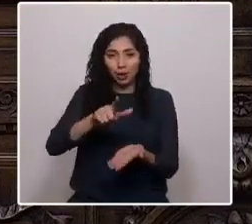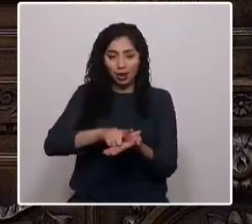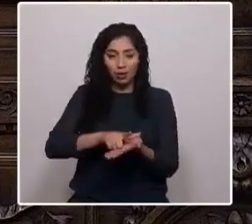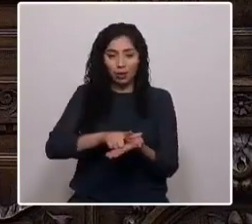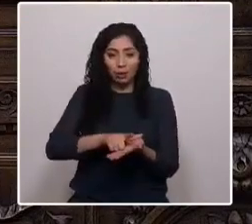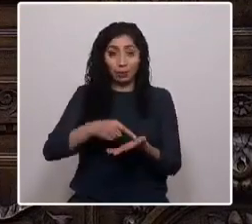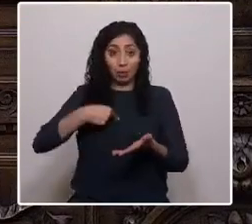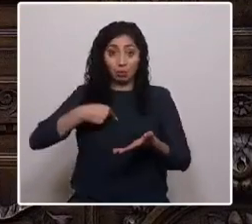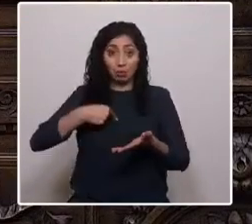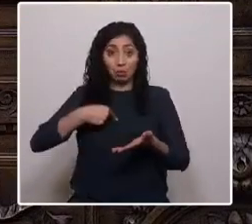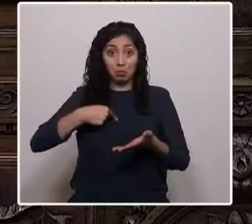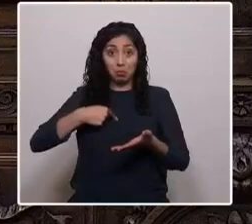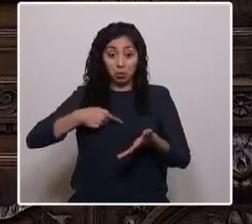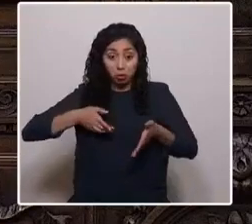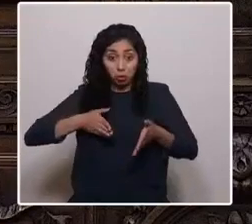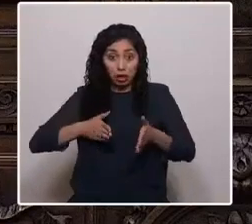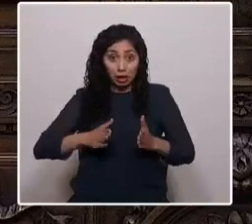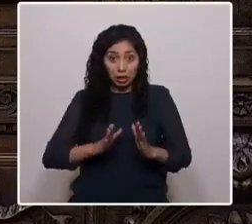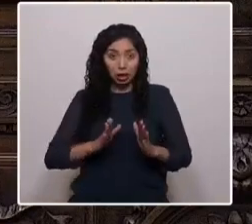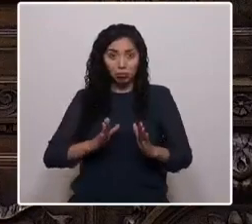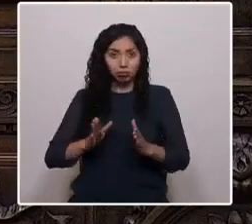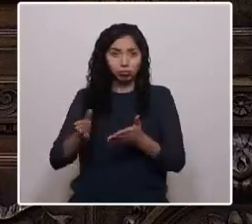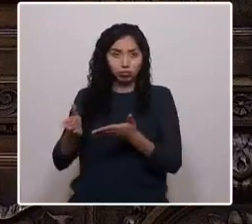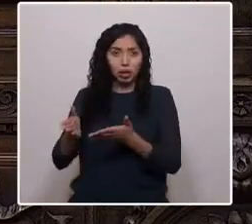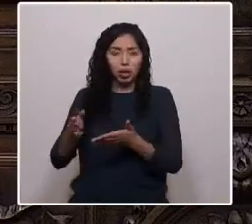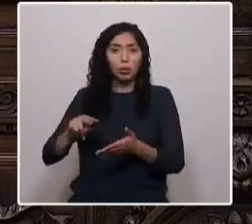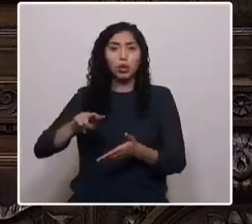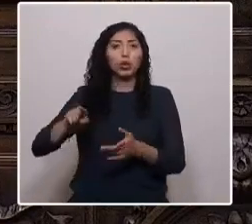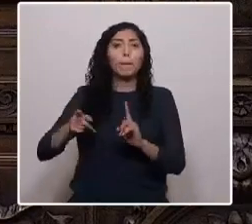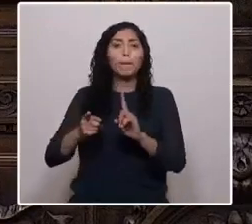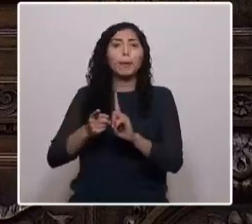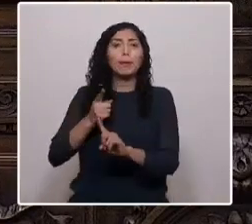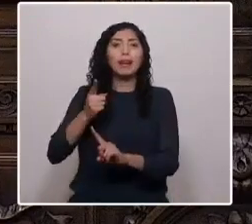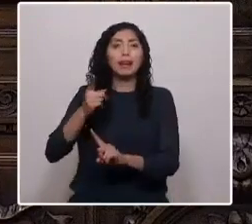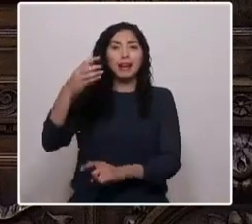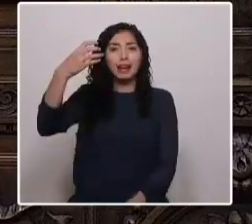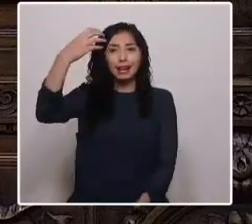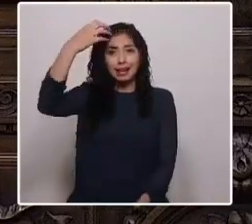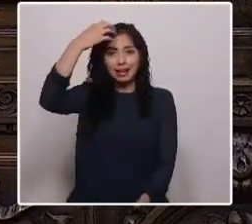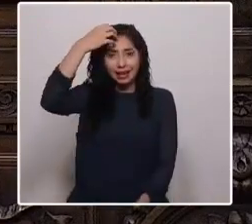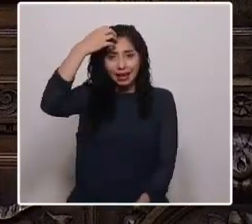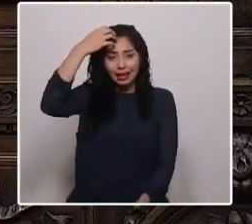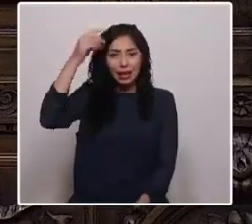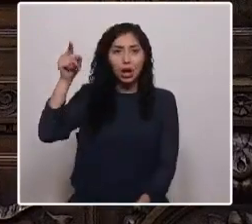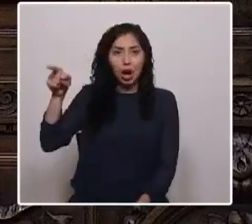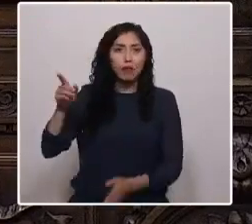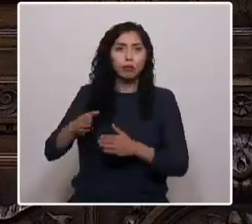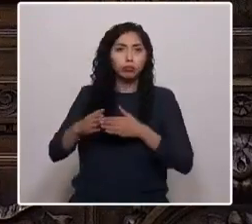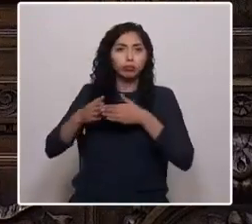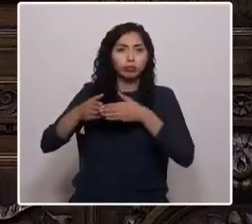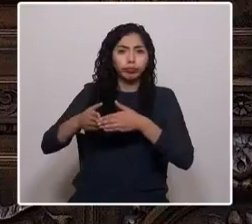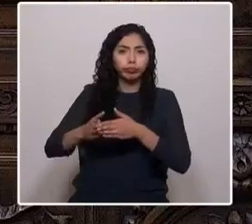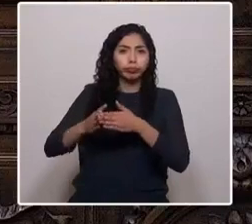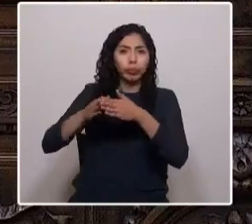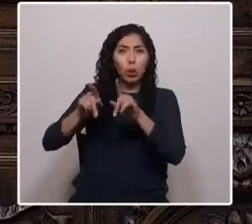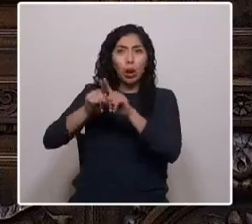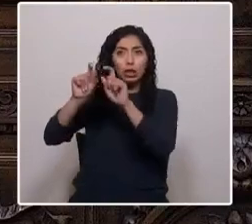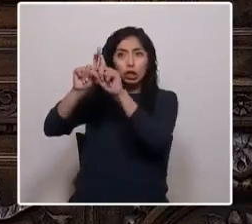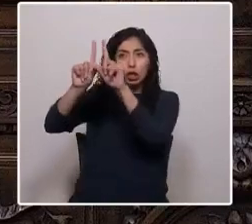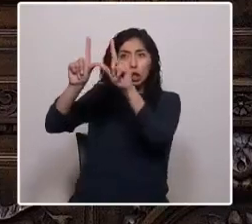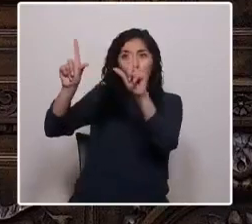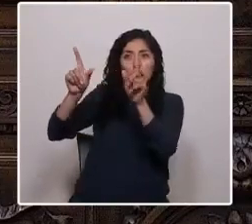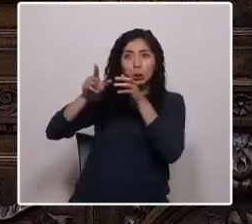se remontan a jo toma tú a nuestro primer rey que desde esquiva navegó en dirección al sol naciente hasta avistar